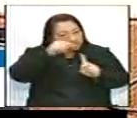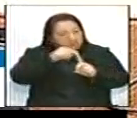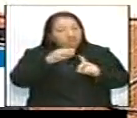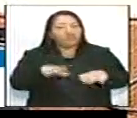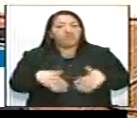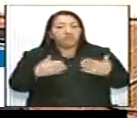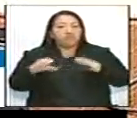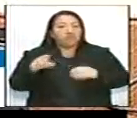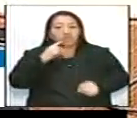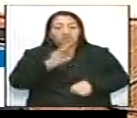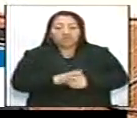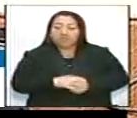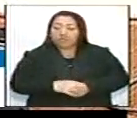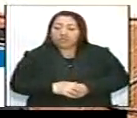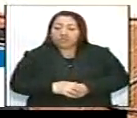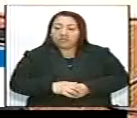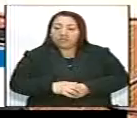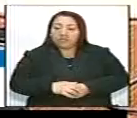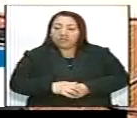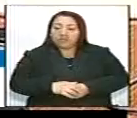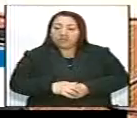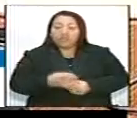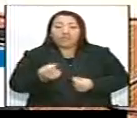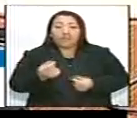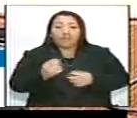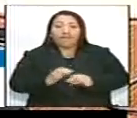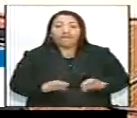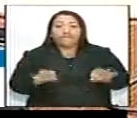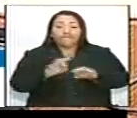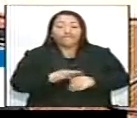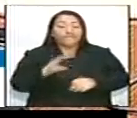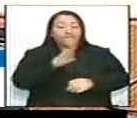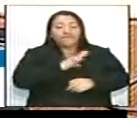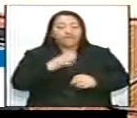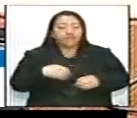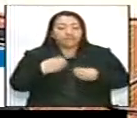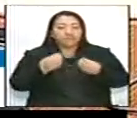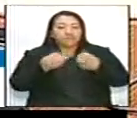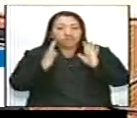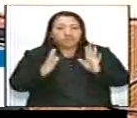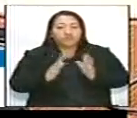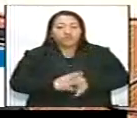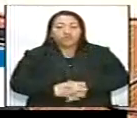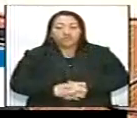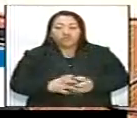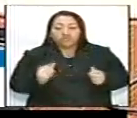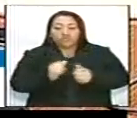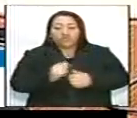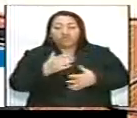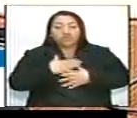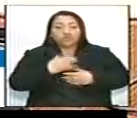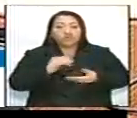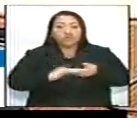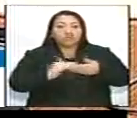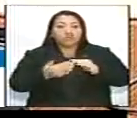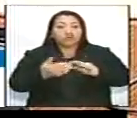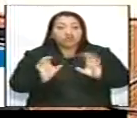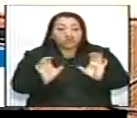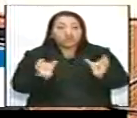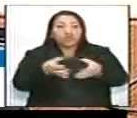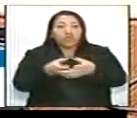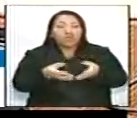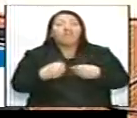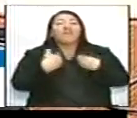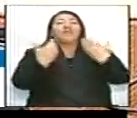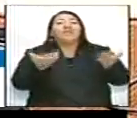que se puede, porque está ahí, porque es un dinero importante que el Estado está destinando a la atención a través de la salud comunitaria, pero tener